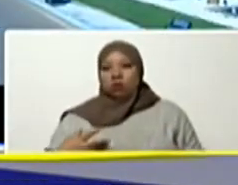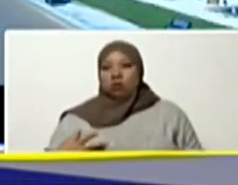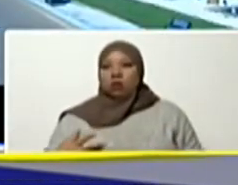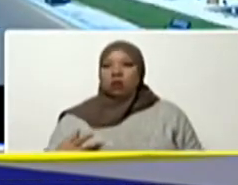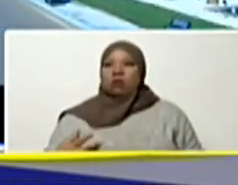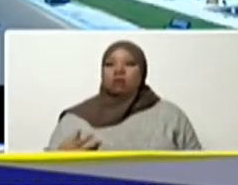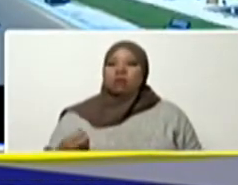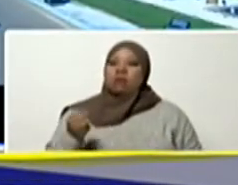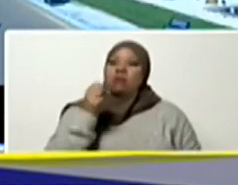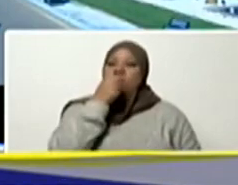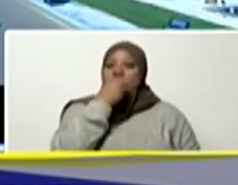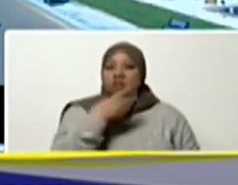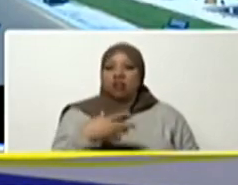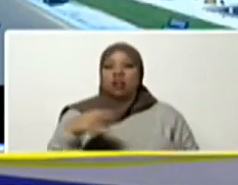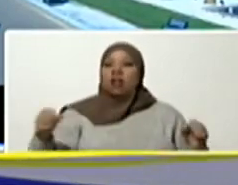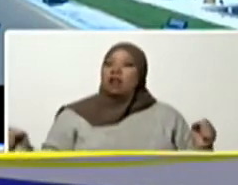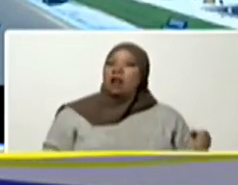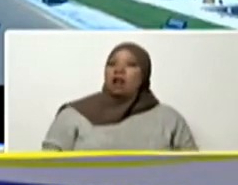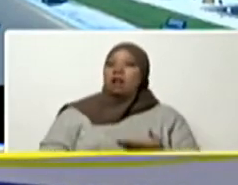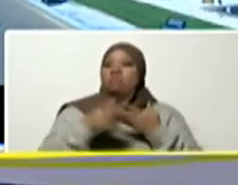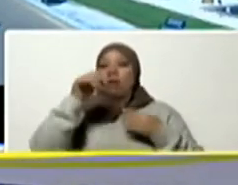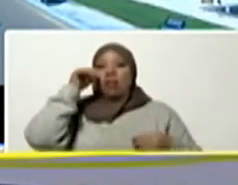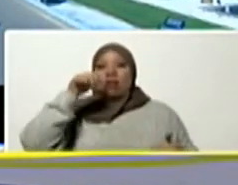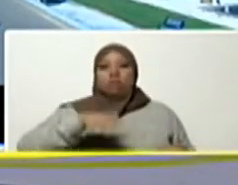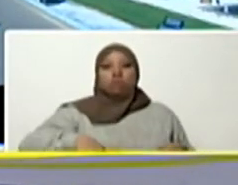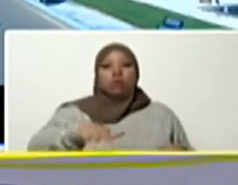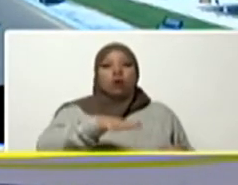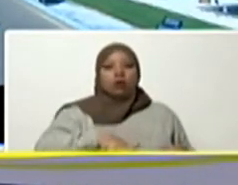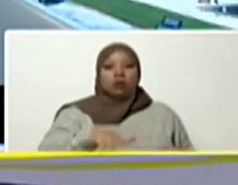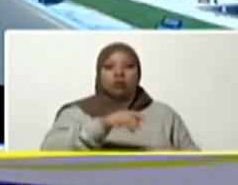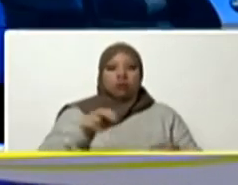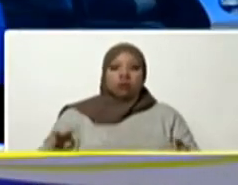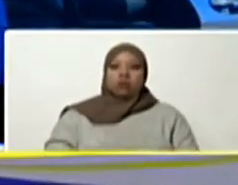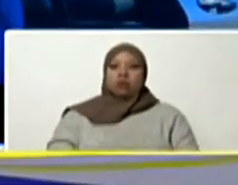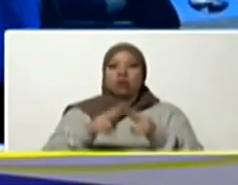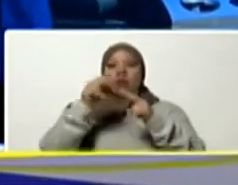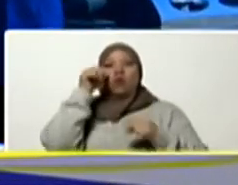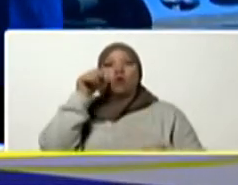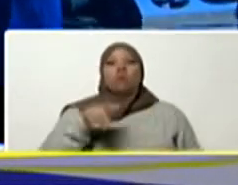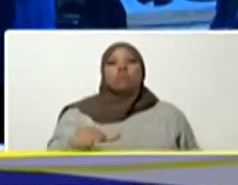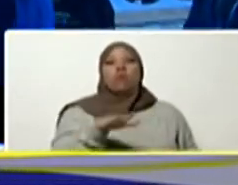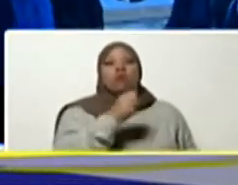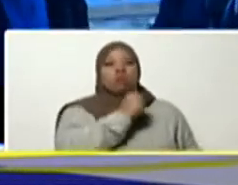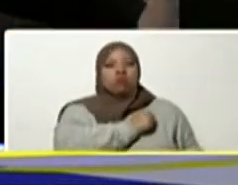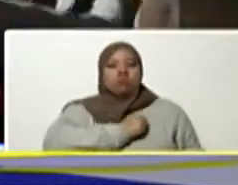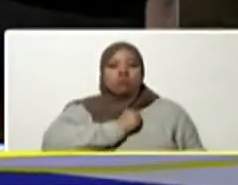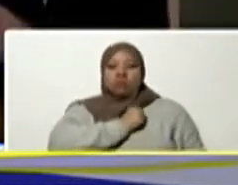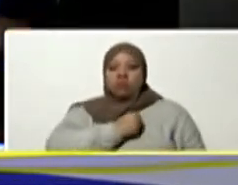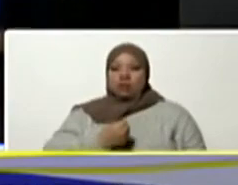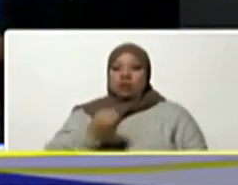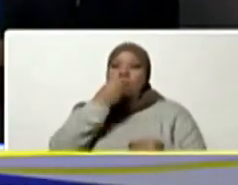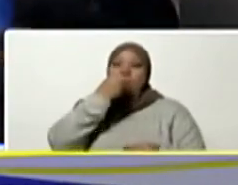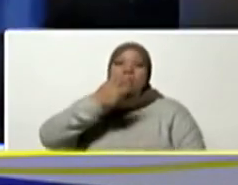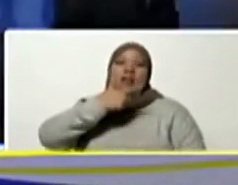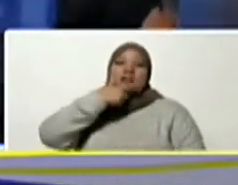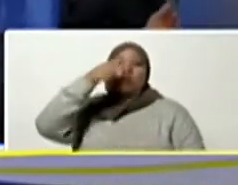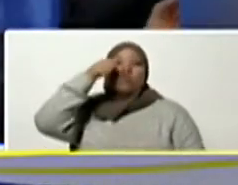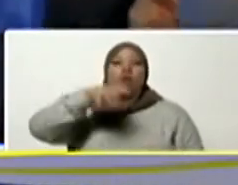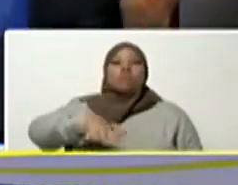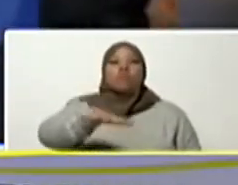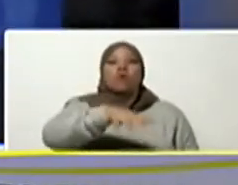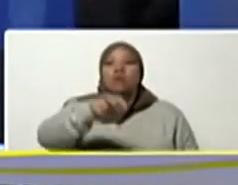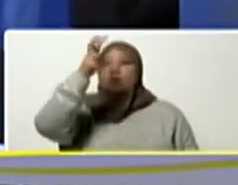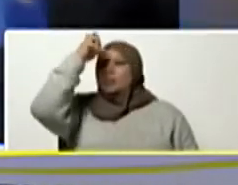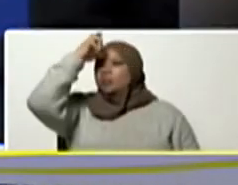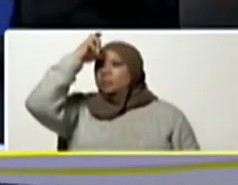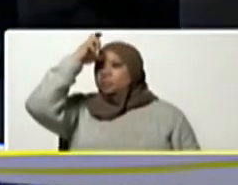viendo los ojos ver el alma de los pueblos, nos encontramos con un pueblo noble, bello. En